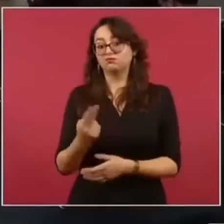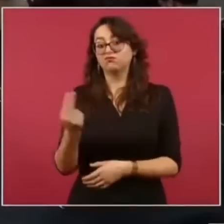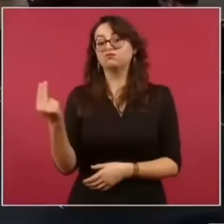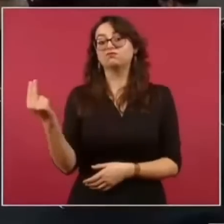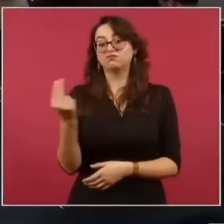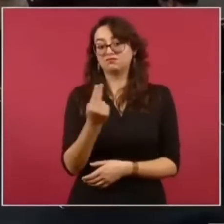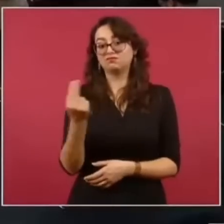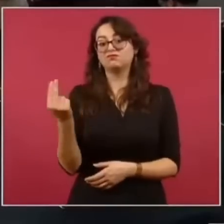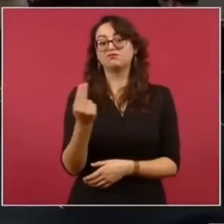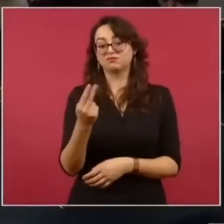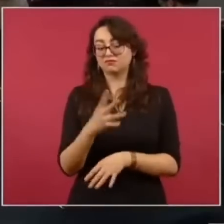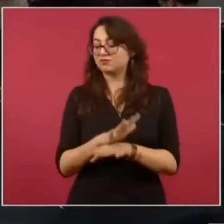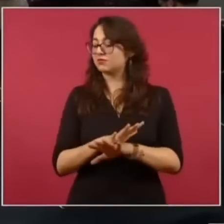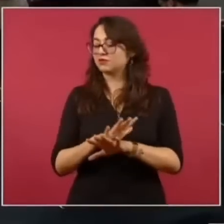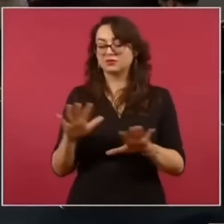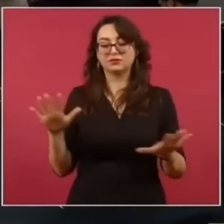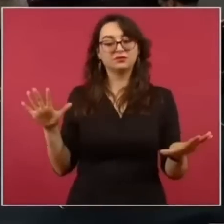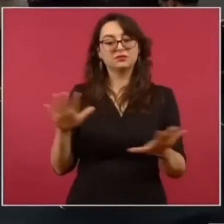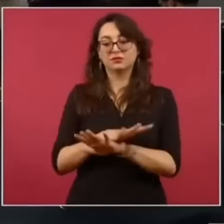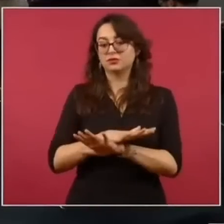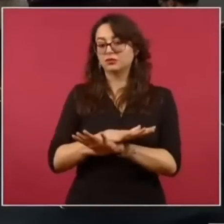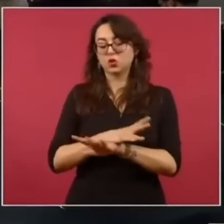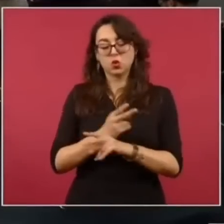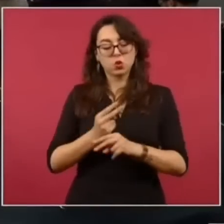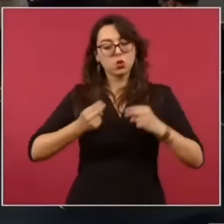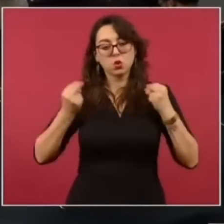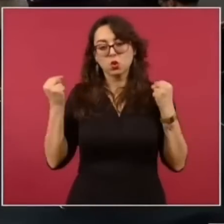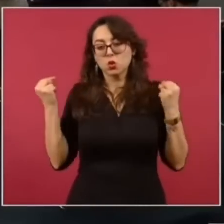Era urgente el cambio.